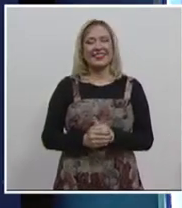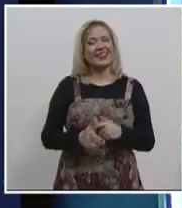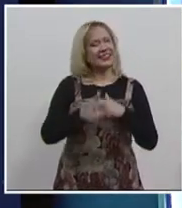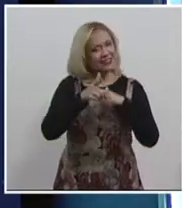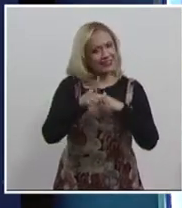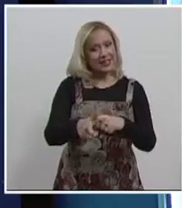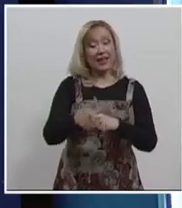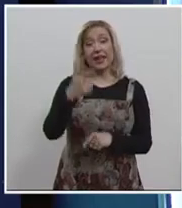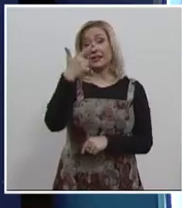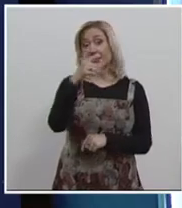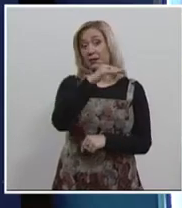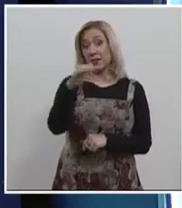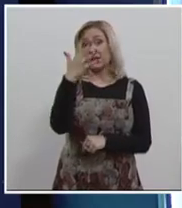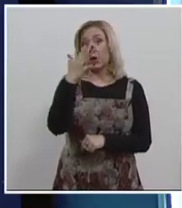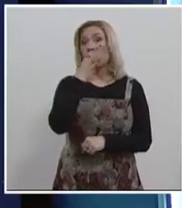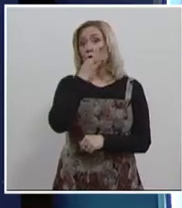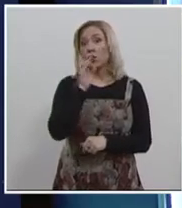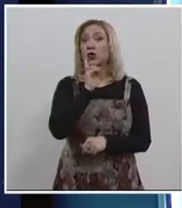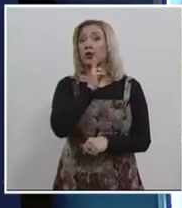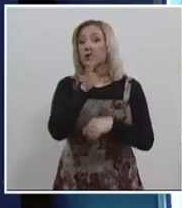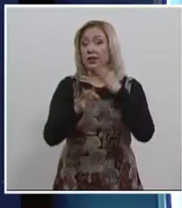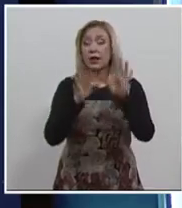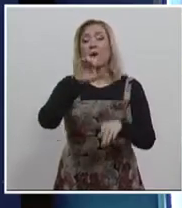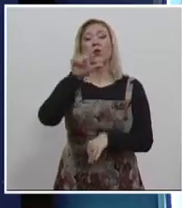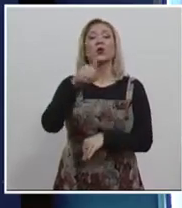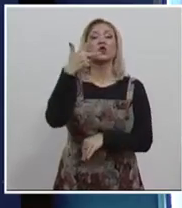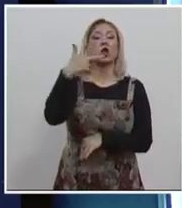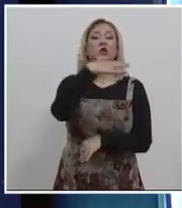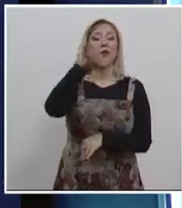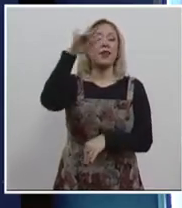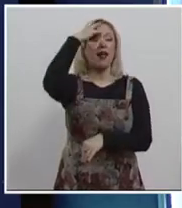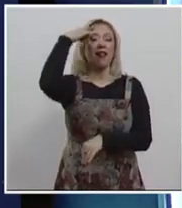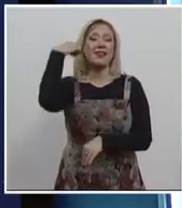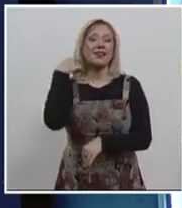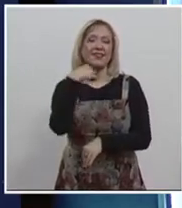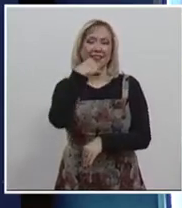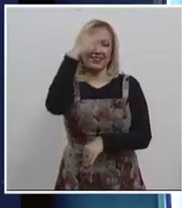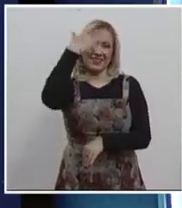las 19:30 horas nuestro avance informativo y a las 20:30 el